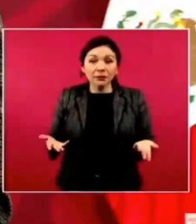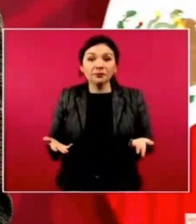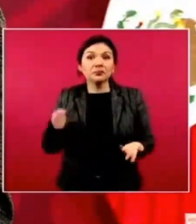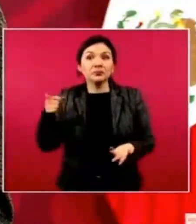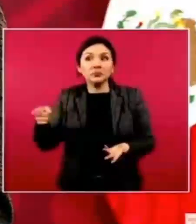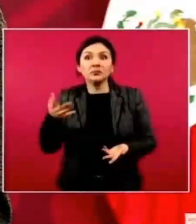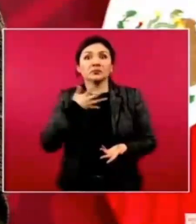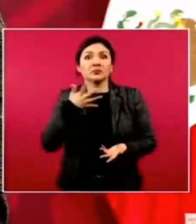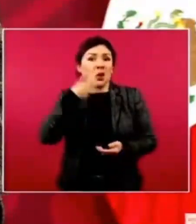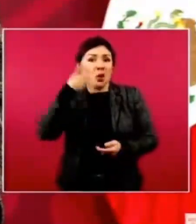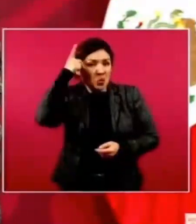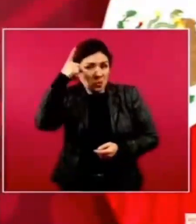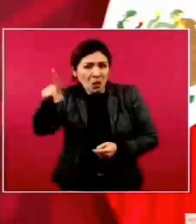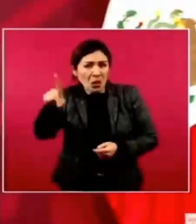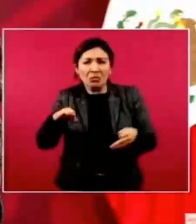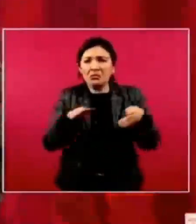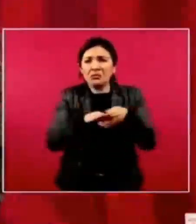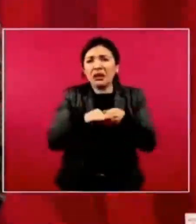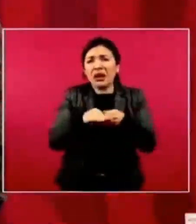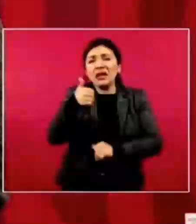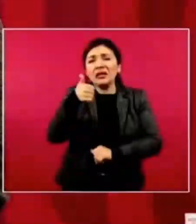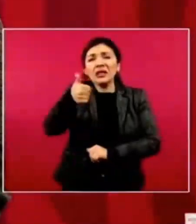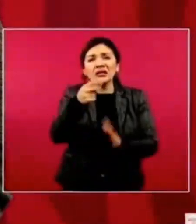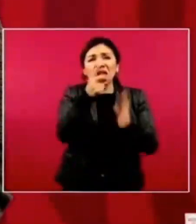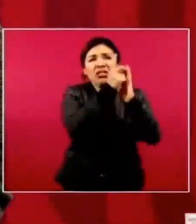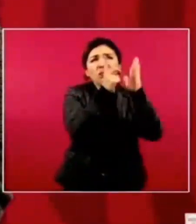como 6 departamentos,